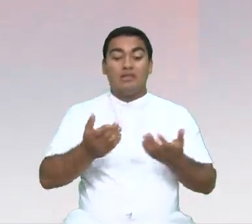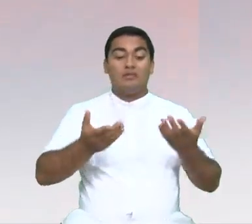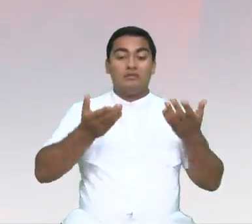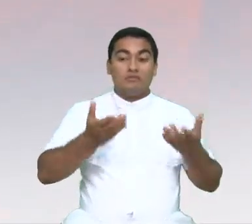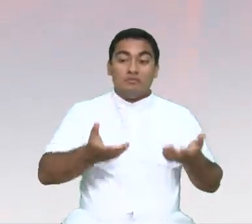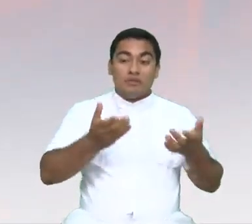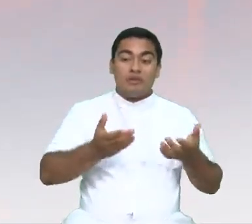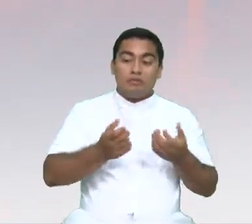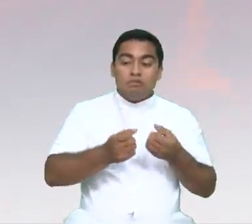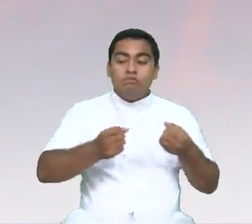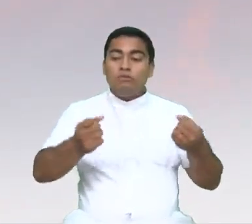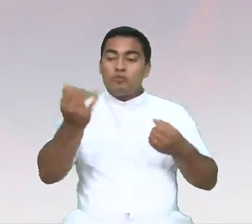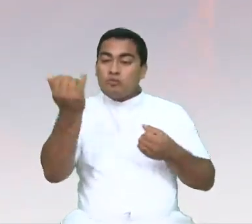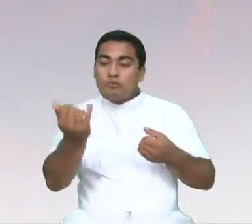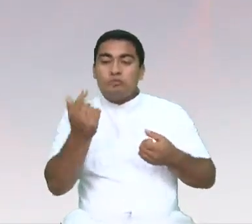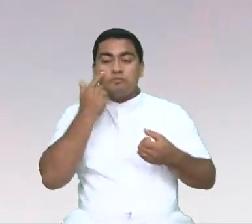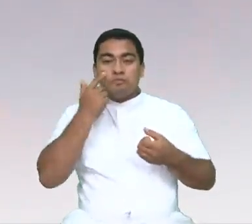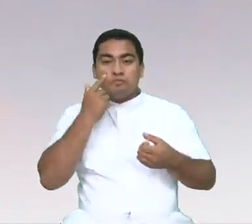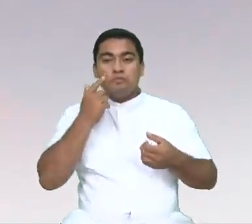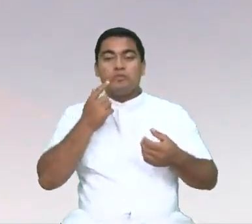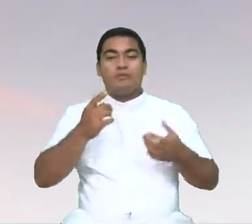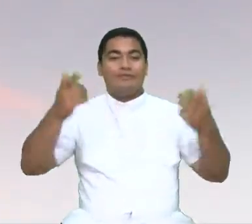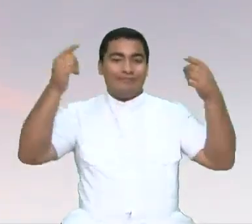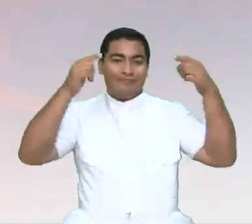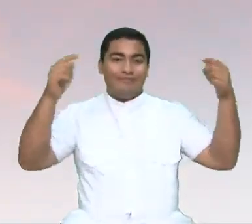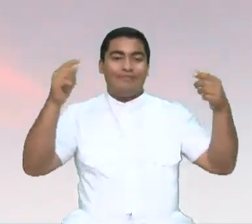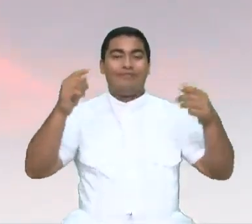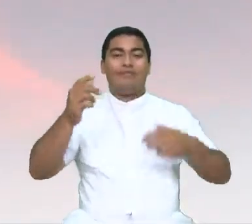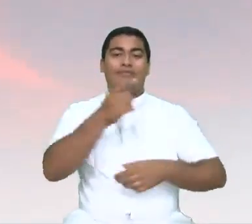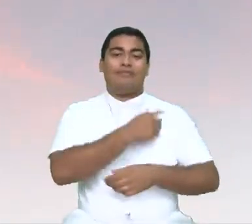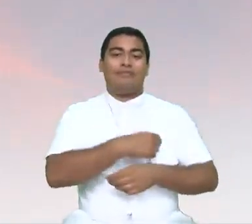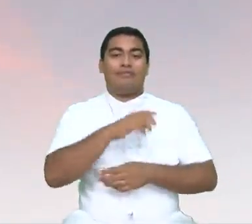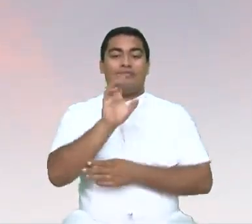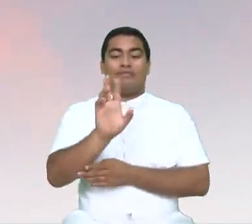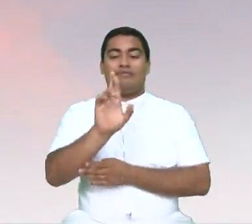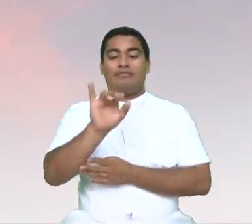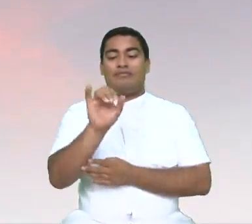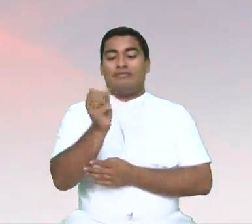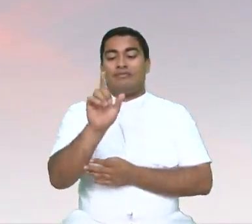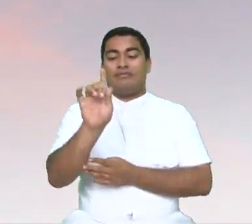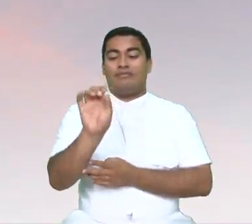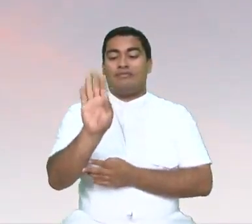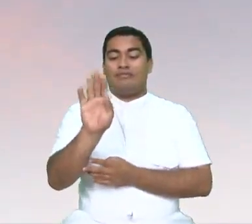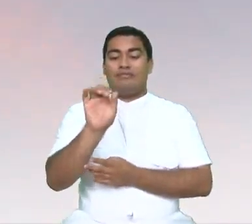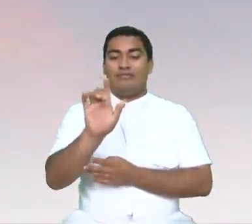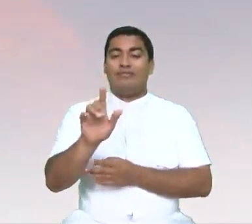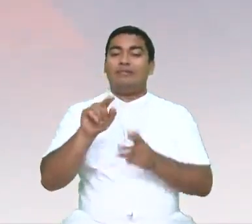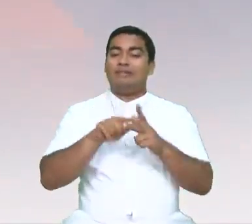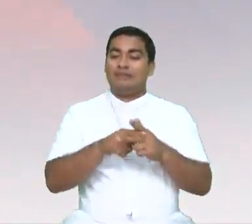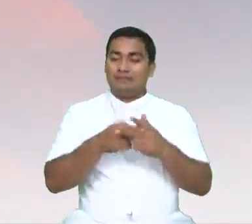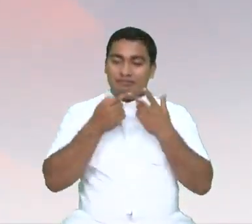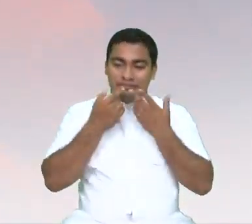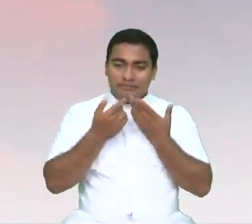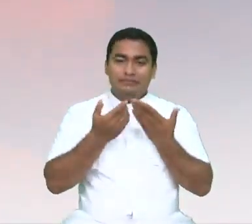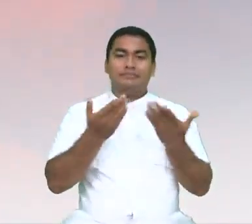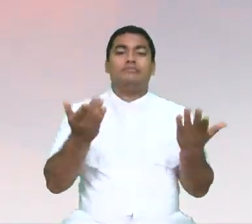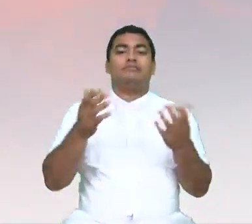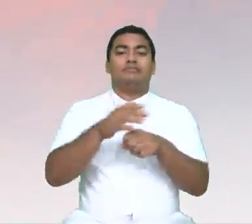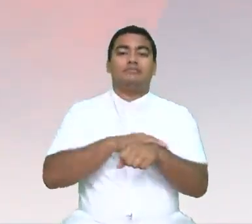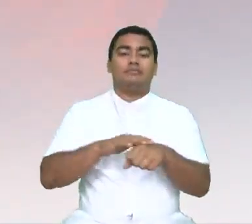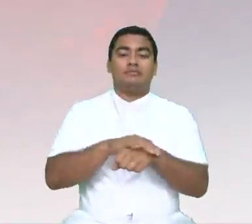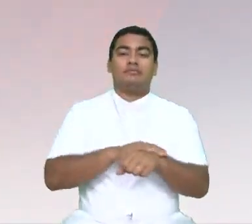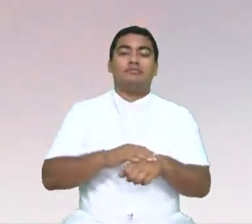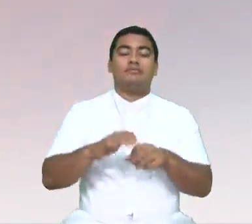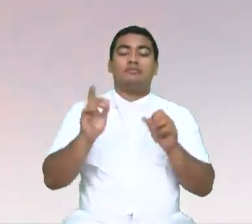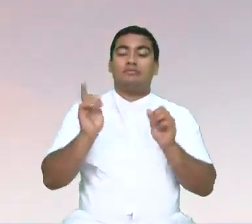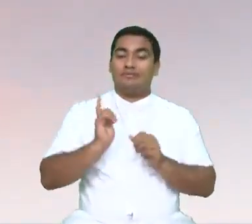nutricional. Desde Masaya, Escuela Cristóbal Rugama, se hará el lanzamiento que nos permitirá tener esta